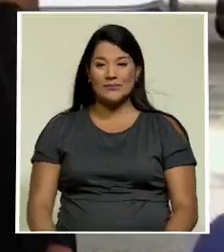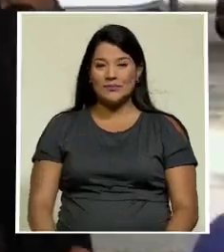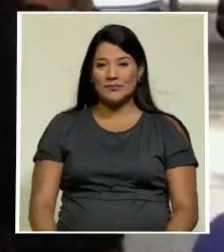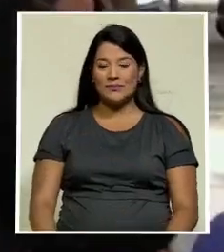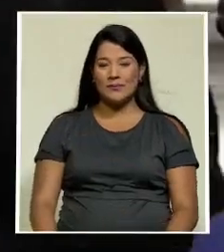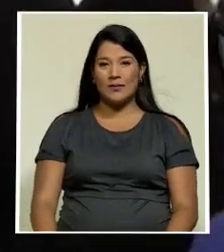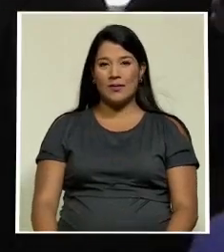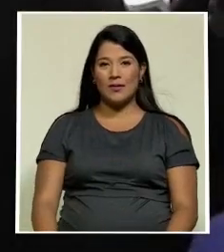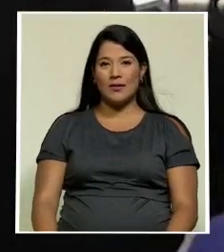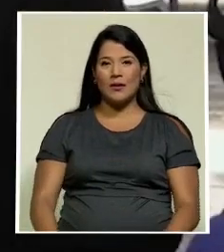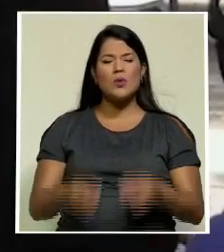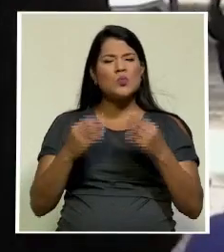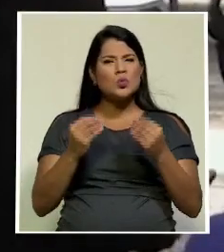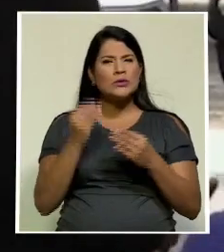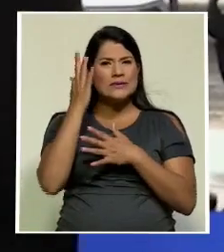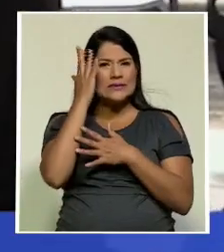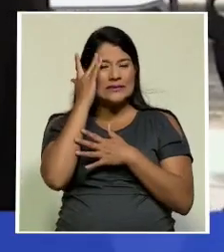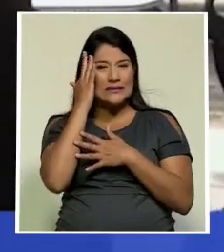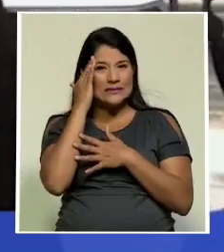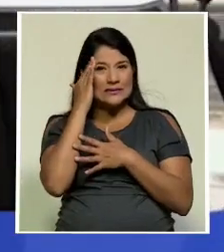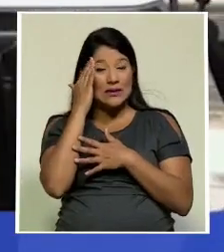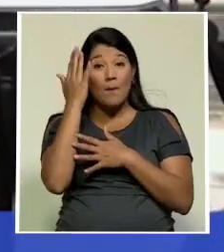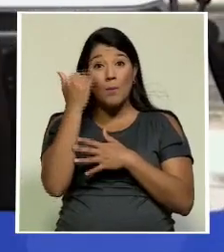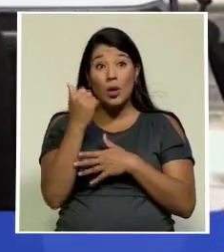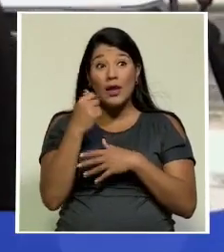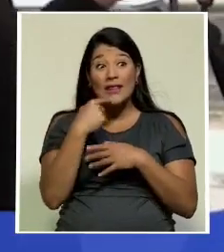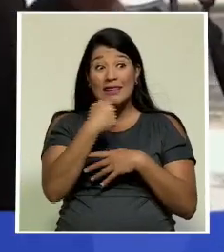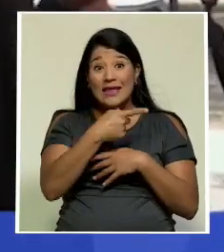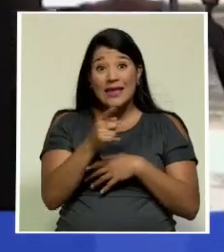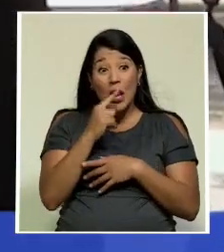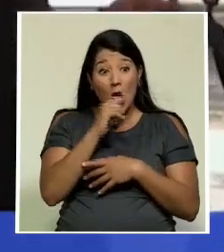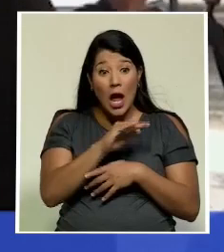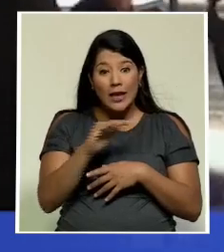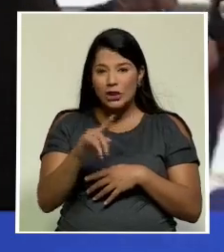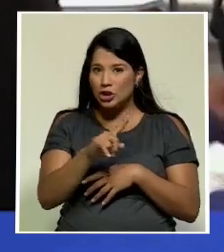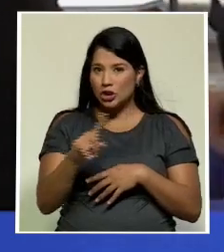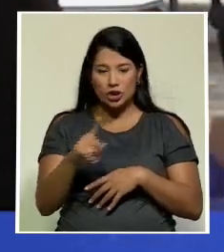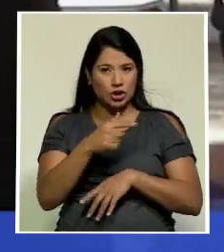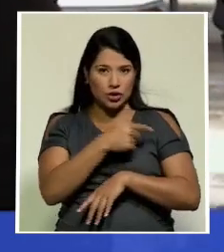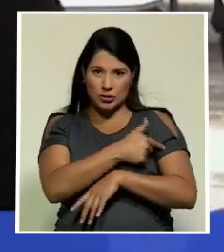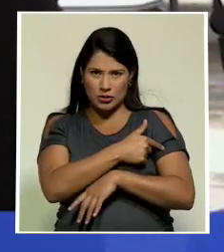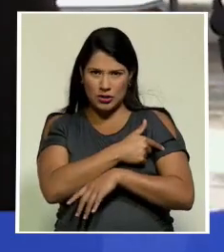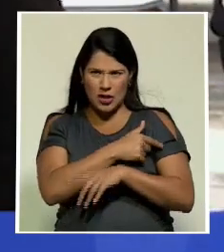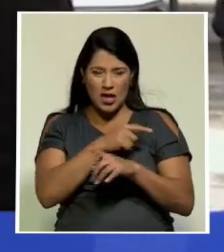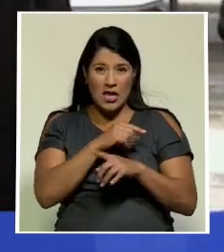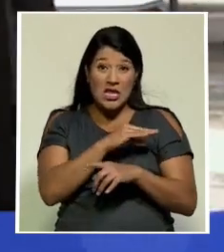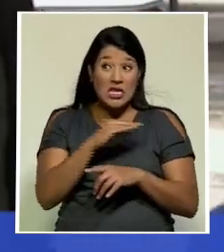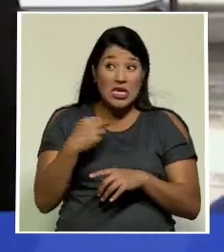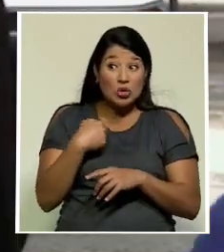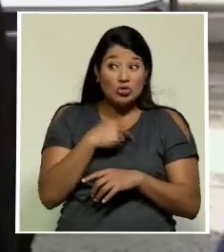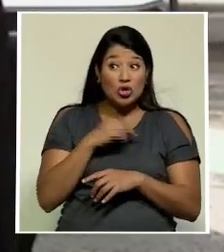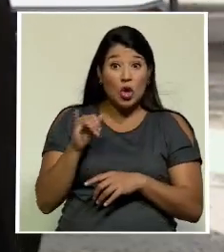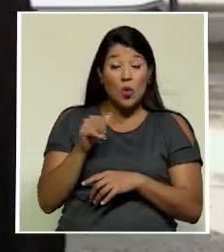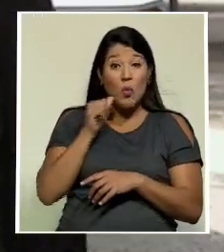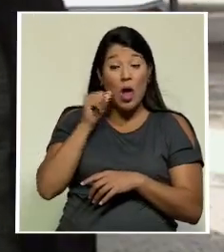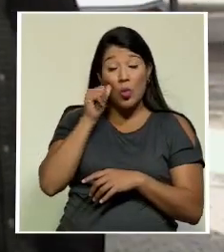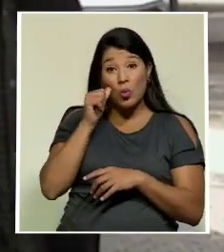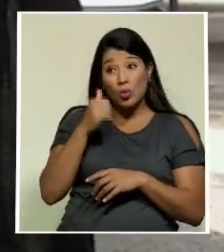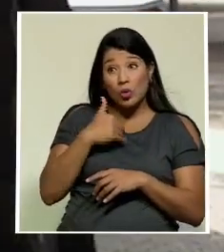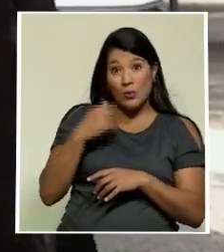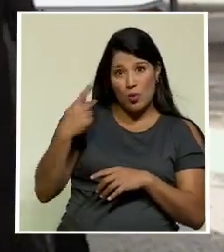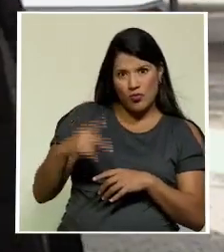era angustia, porque pues habían dicho que a los niños no los iban a vacunar. Y bueno, nosotros como adultos estamos en riesgo, ellos